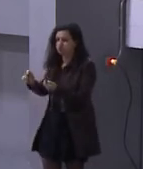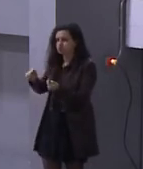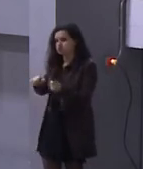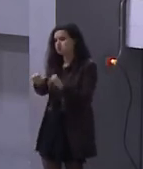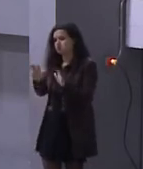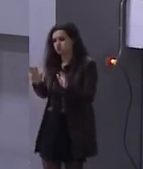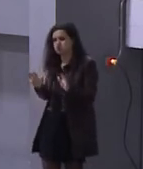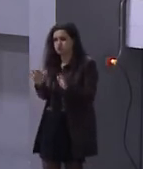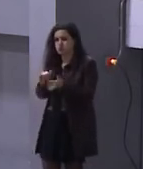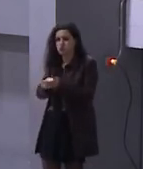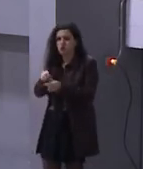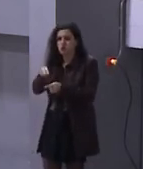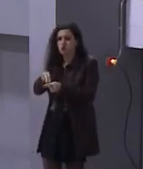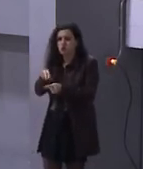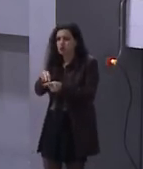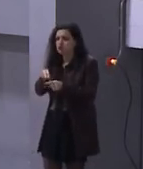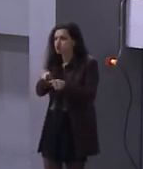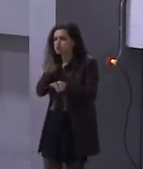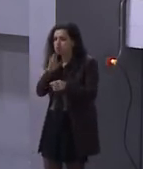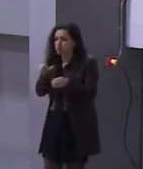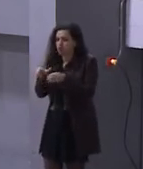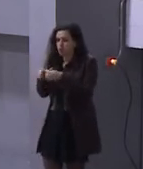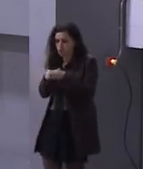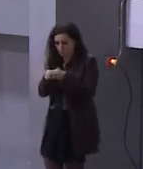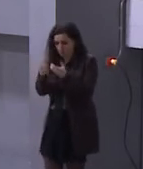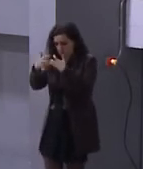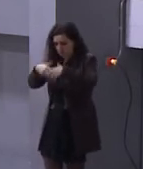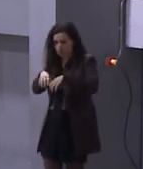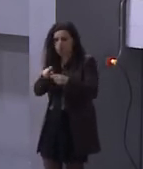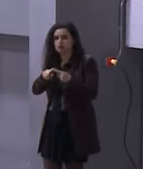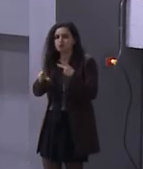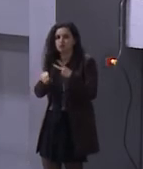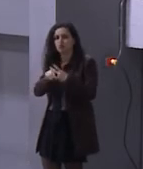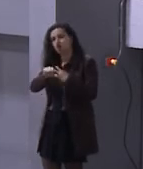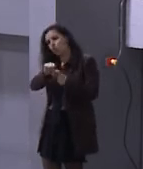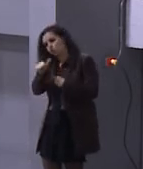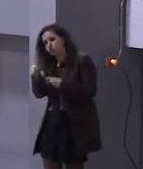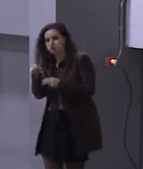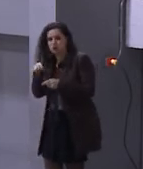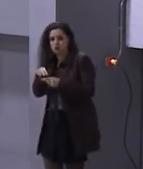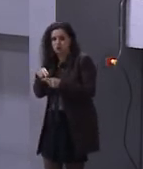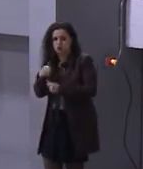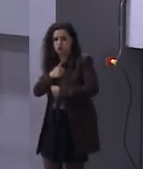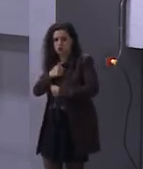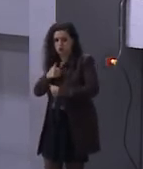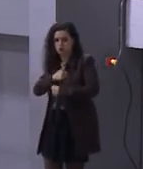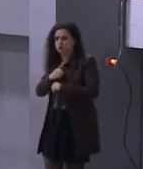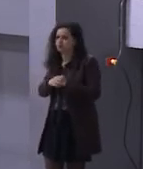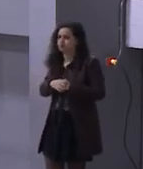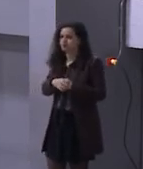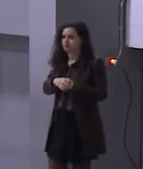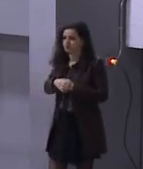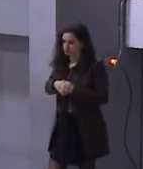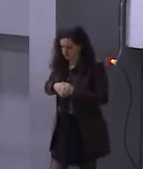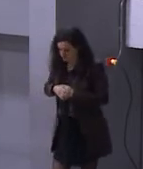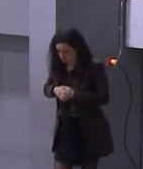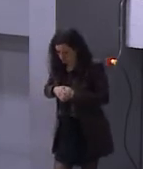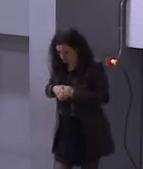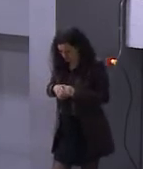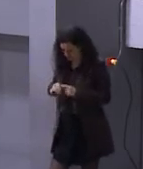de los recursos de cooperativas y otra parte de los recursos propios. La inversión que se va a